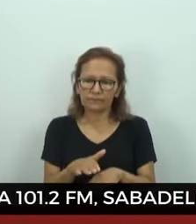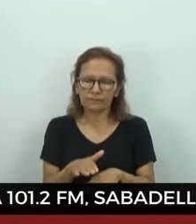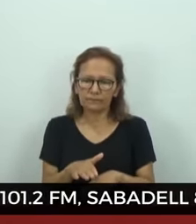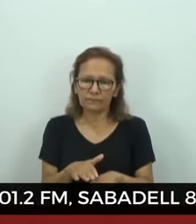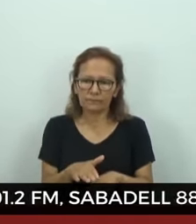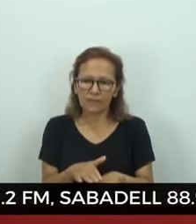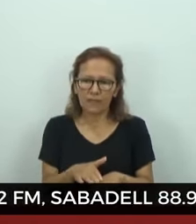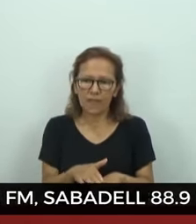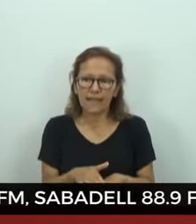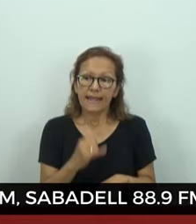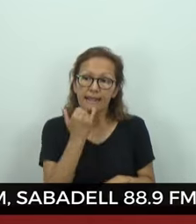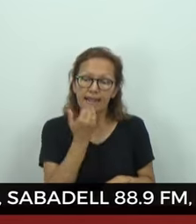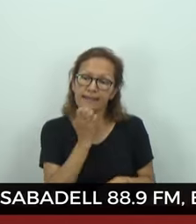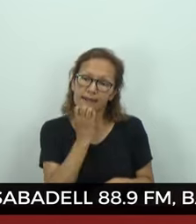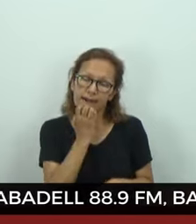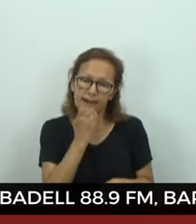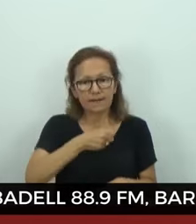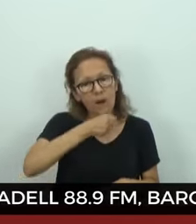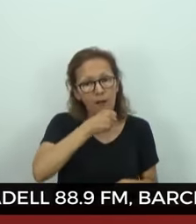literalmente en griego significa menospreciar.